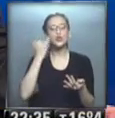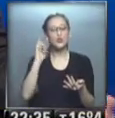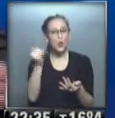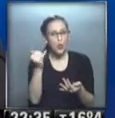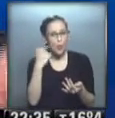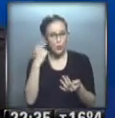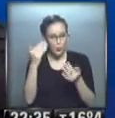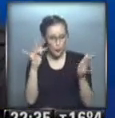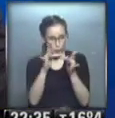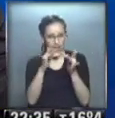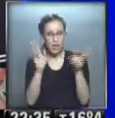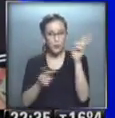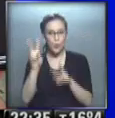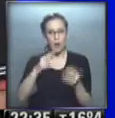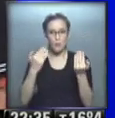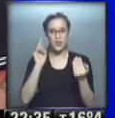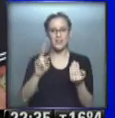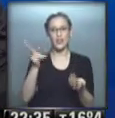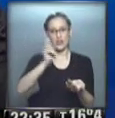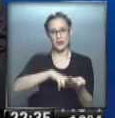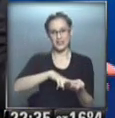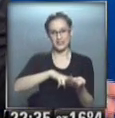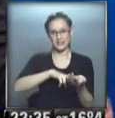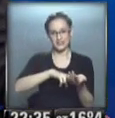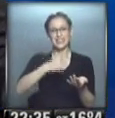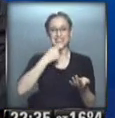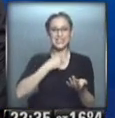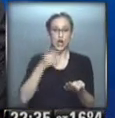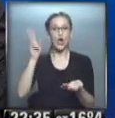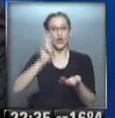atentos porque se recupera. Se recupera para ver si lo quieren ver de nuevo, disfrutarlo otra vez.